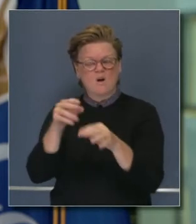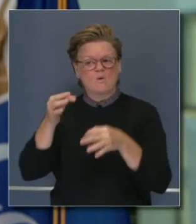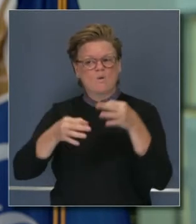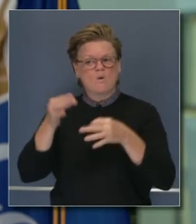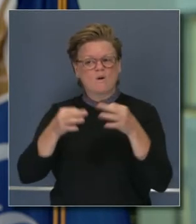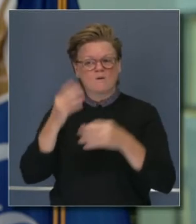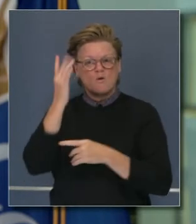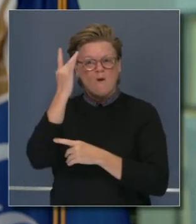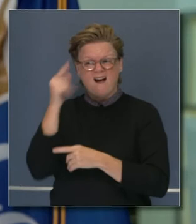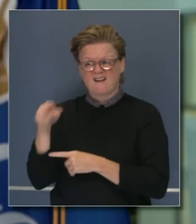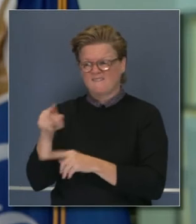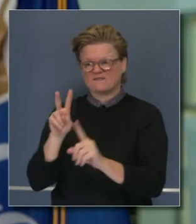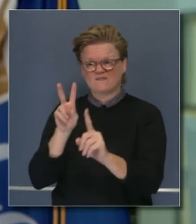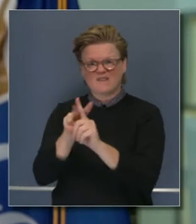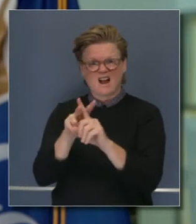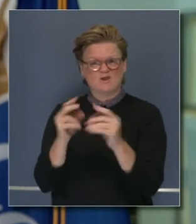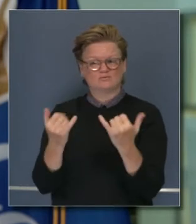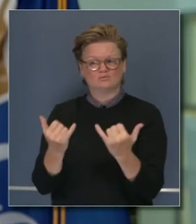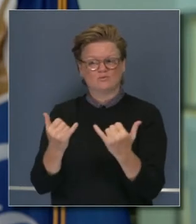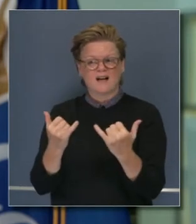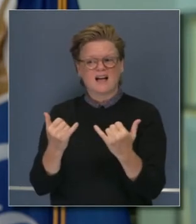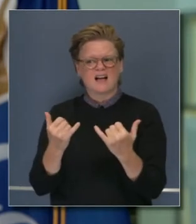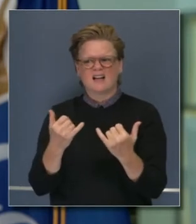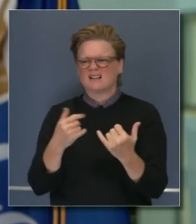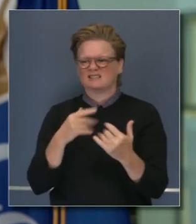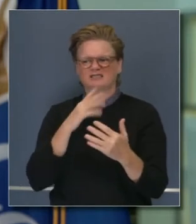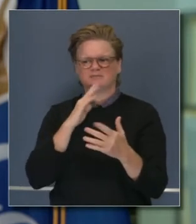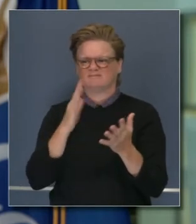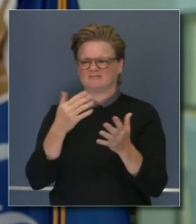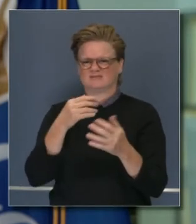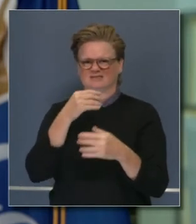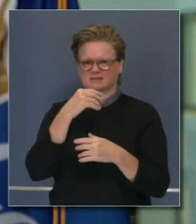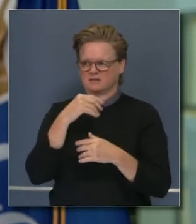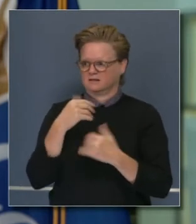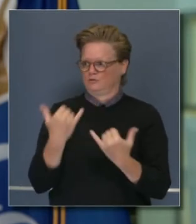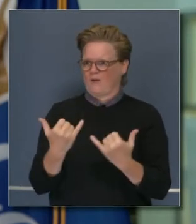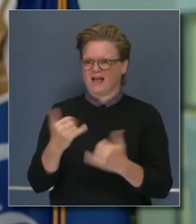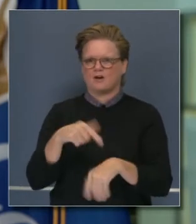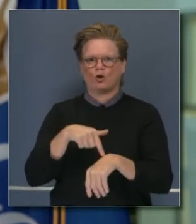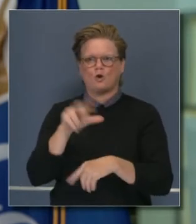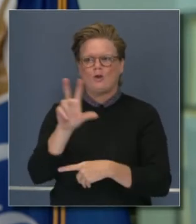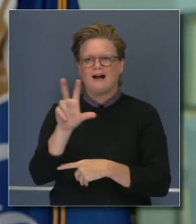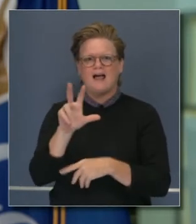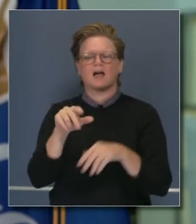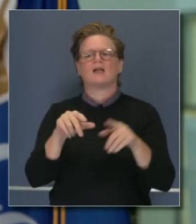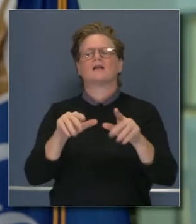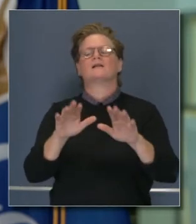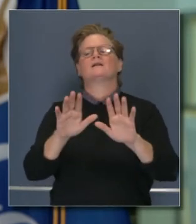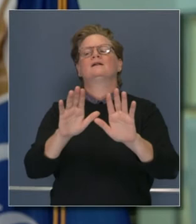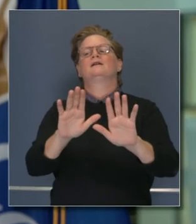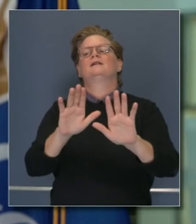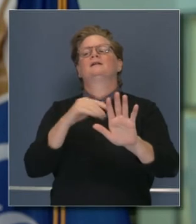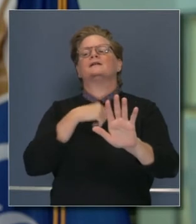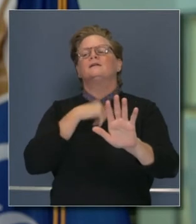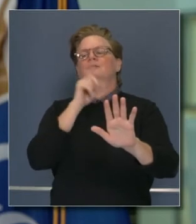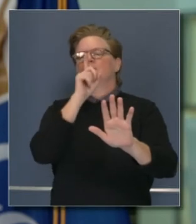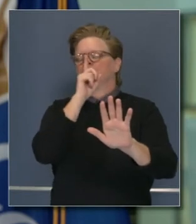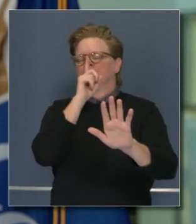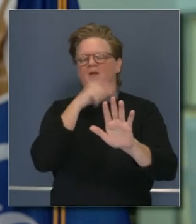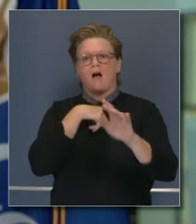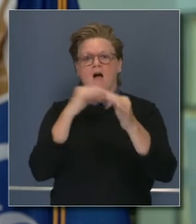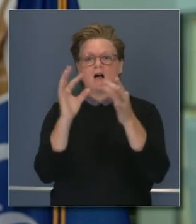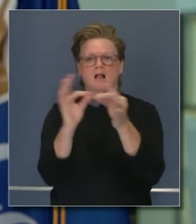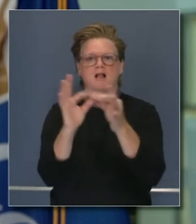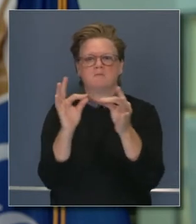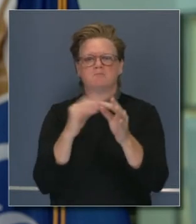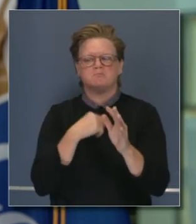entablado ustedes una contrademanda? No voy a opinar y no voy a dar detalles